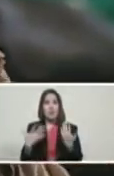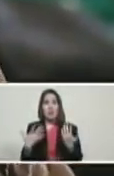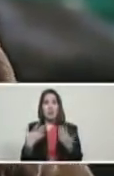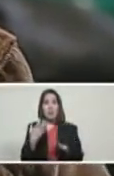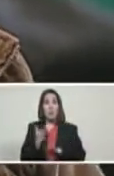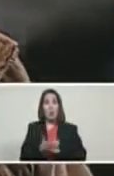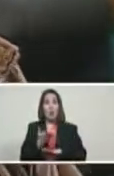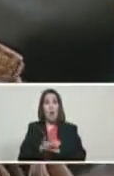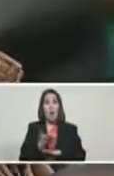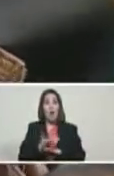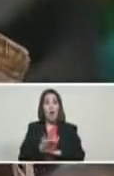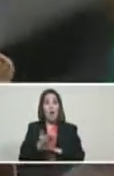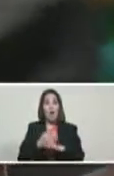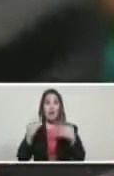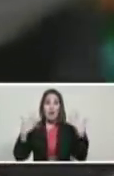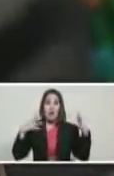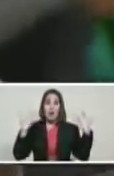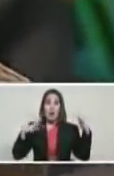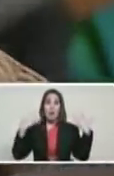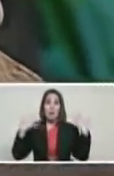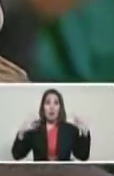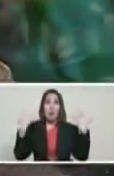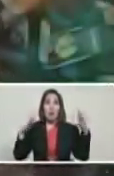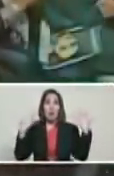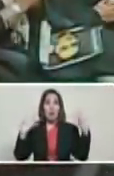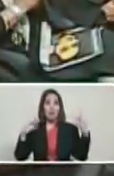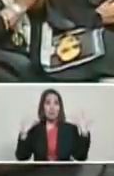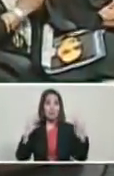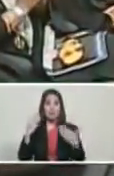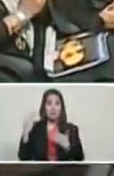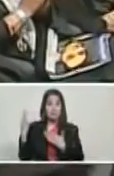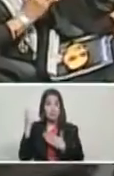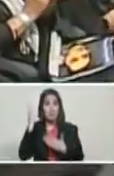Monaga. Vamos a darle un aplauso a María. María